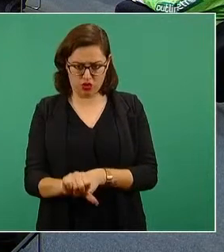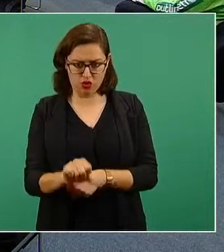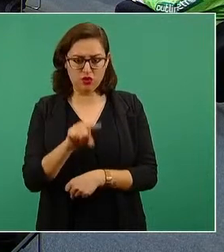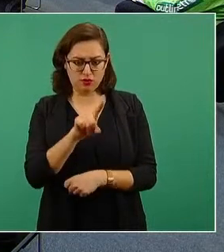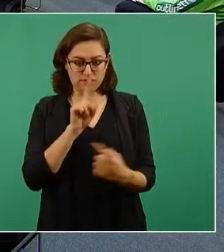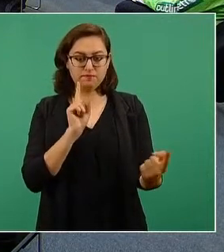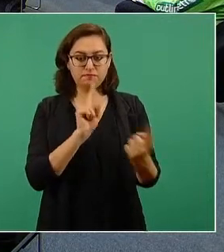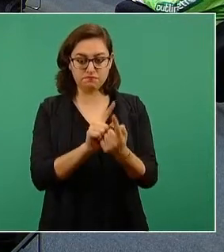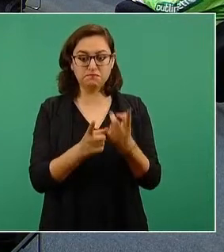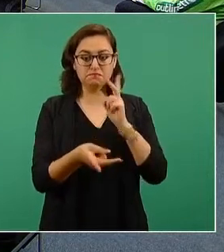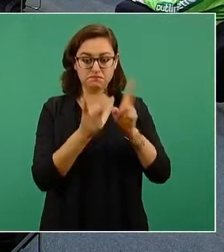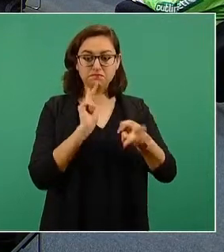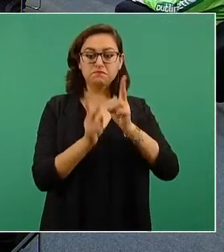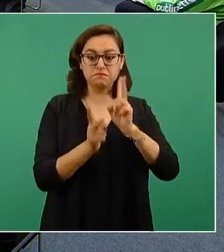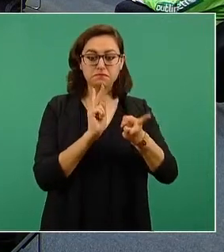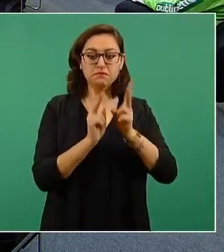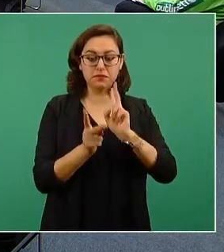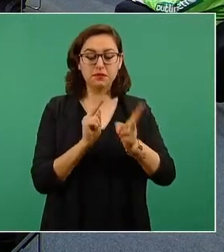para que